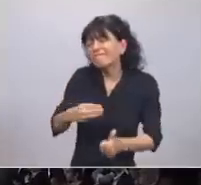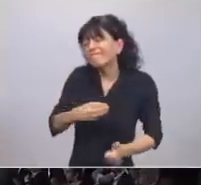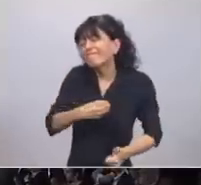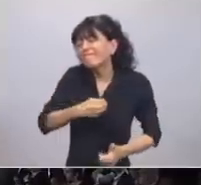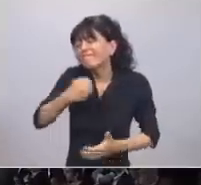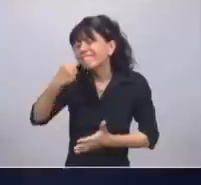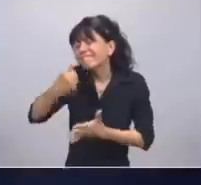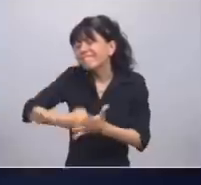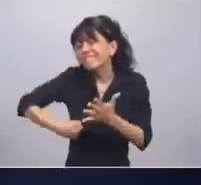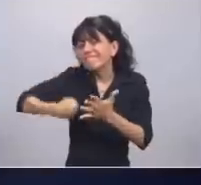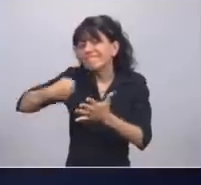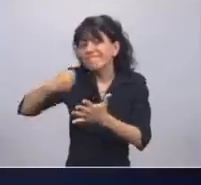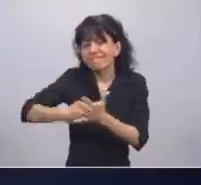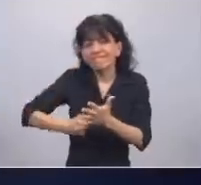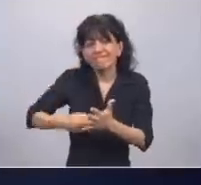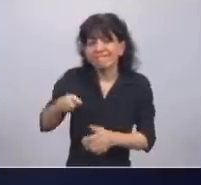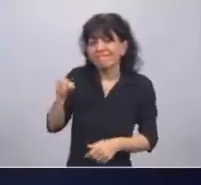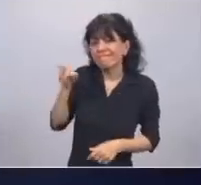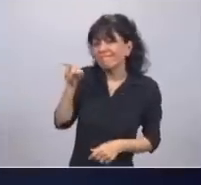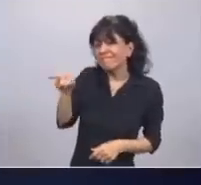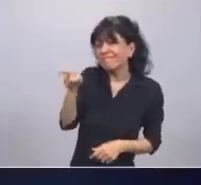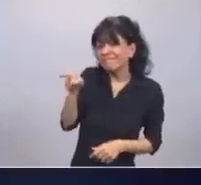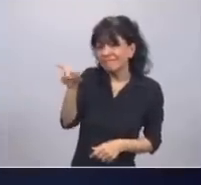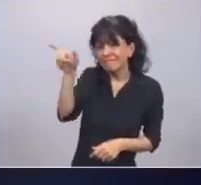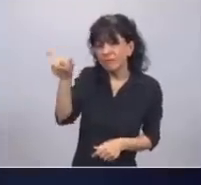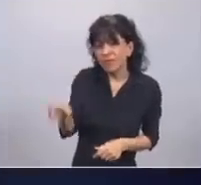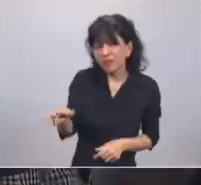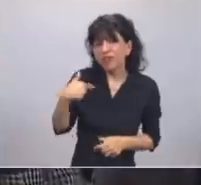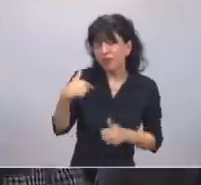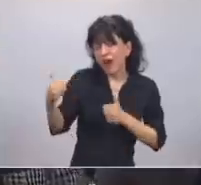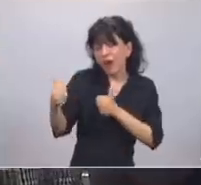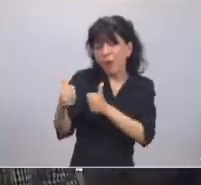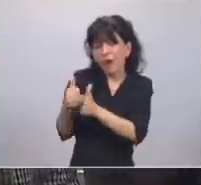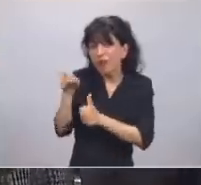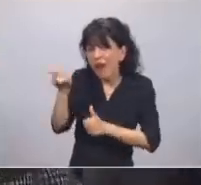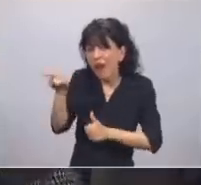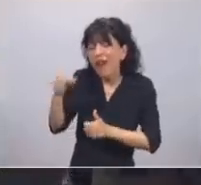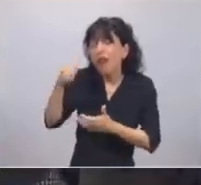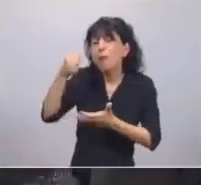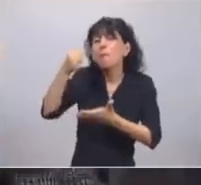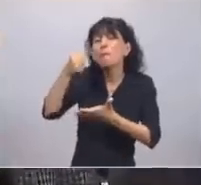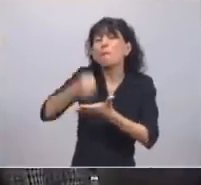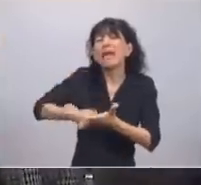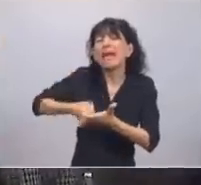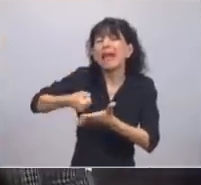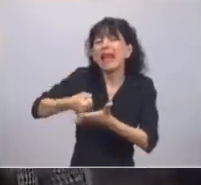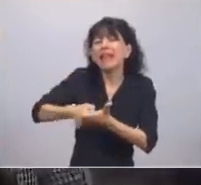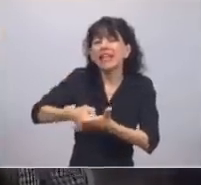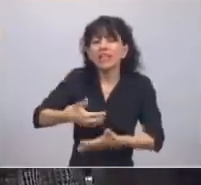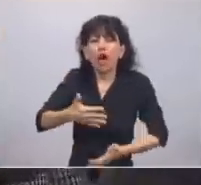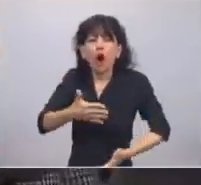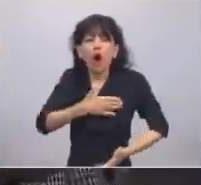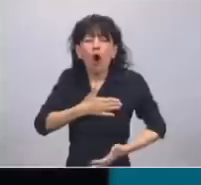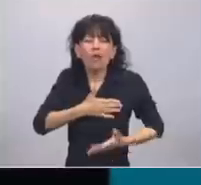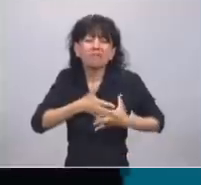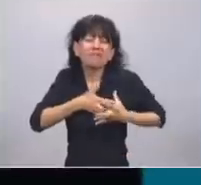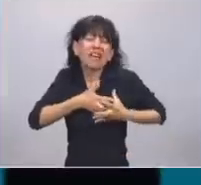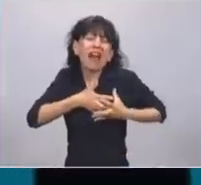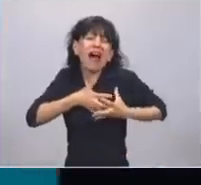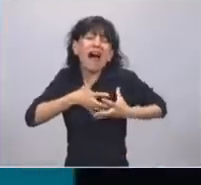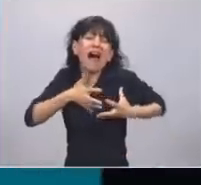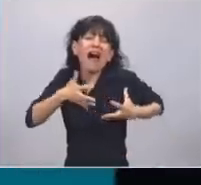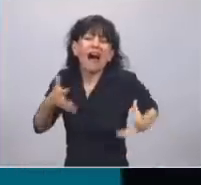Vengo a acompañar a un militante con un enorme corazón, a